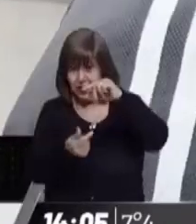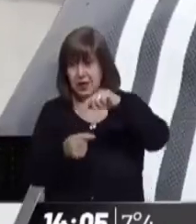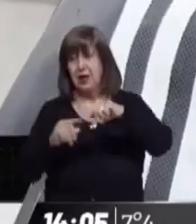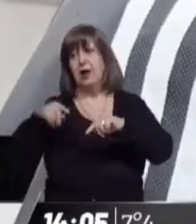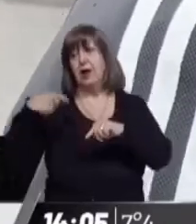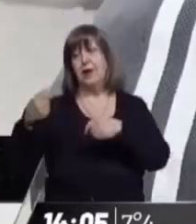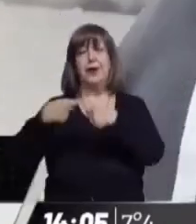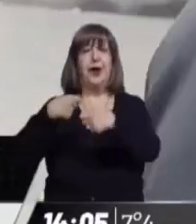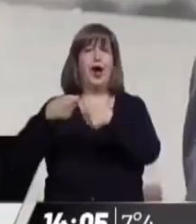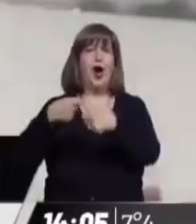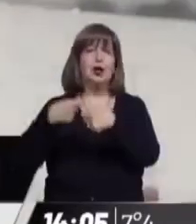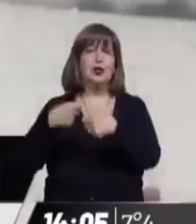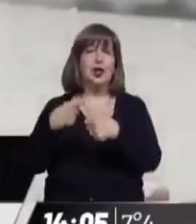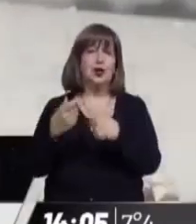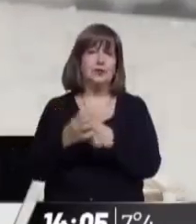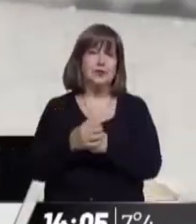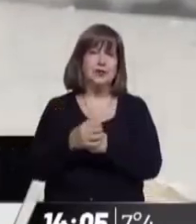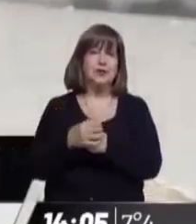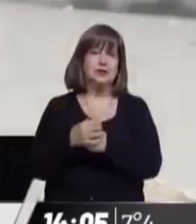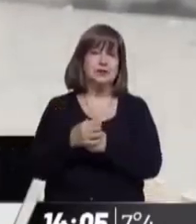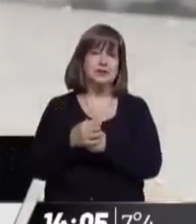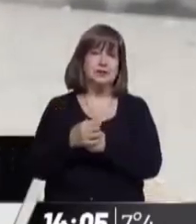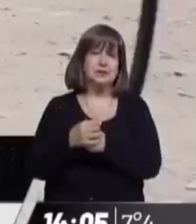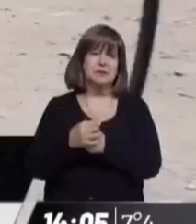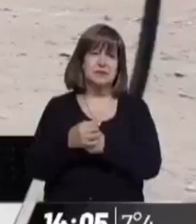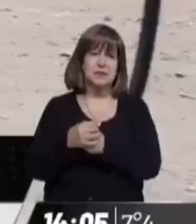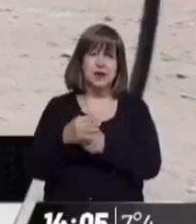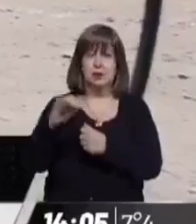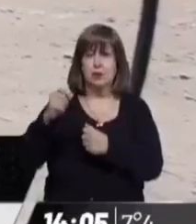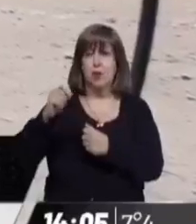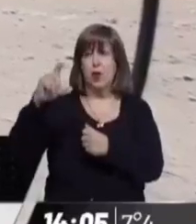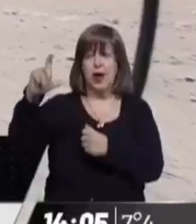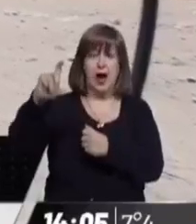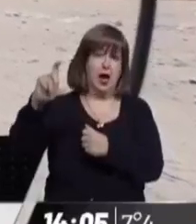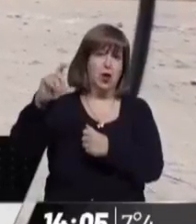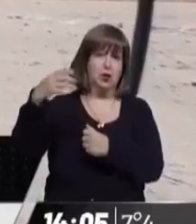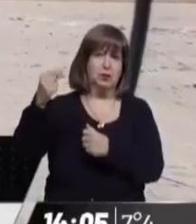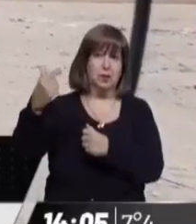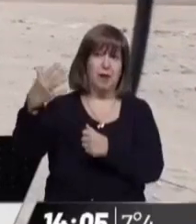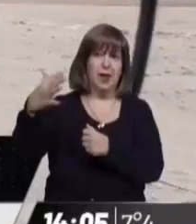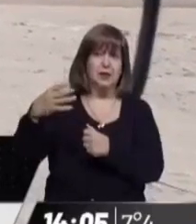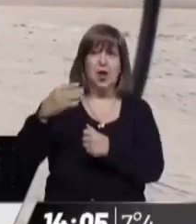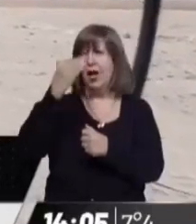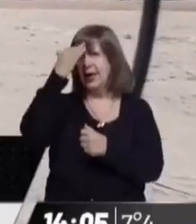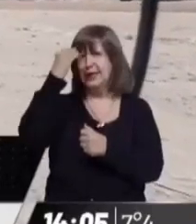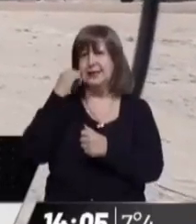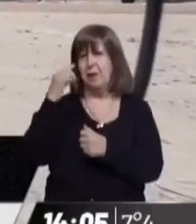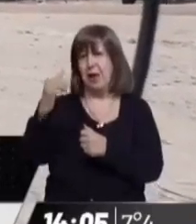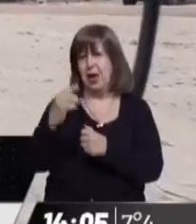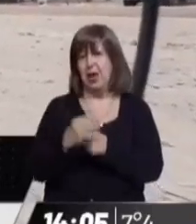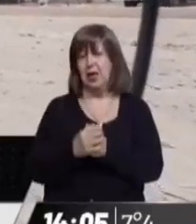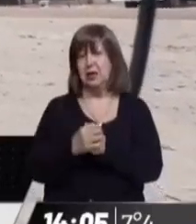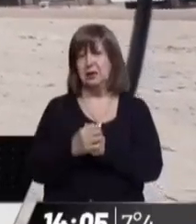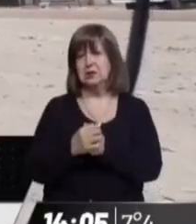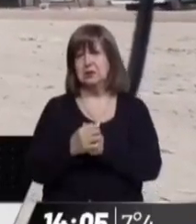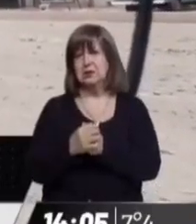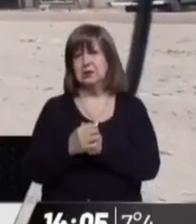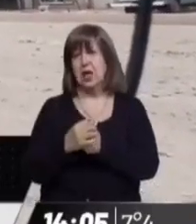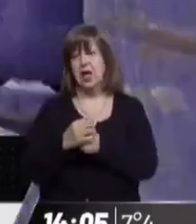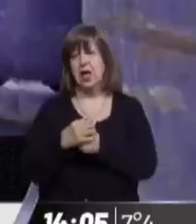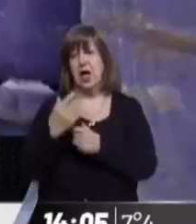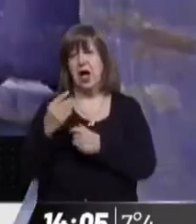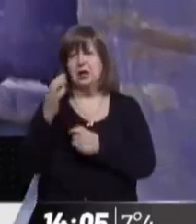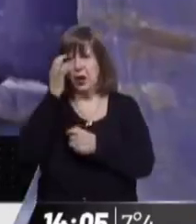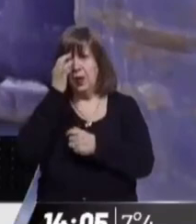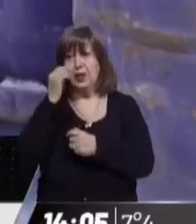El precio es, pero mucho más caro. Sí, está en 15.000 está. Sí, me han dicho 15 y